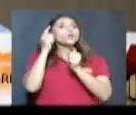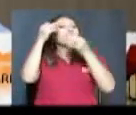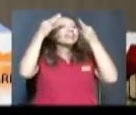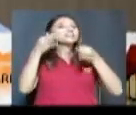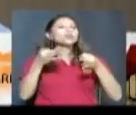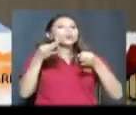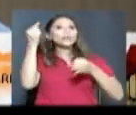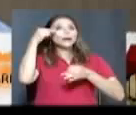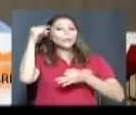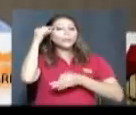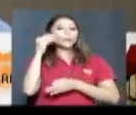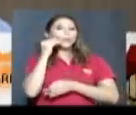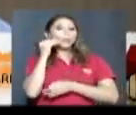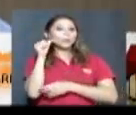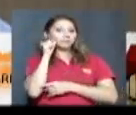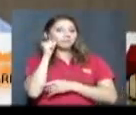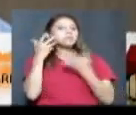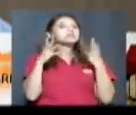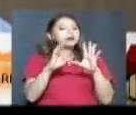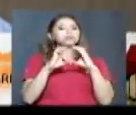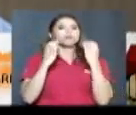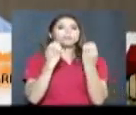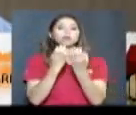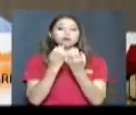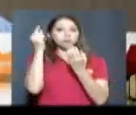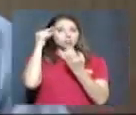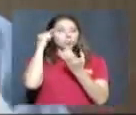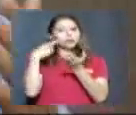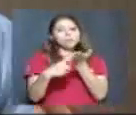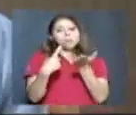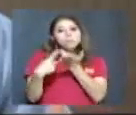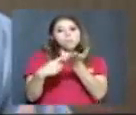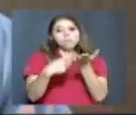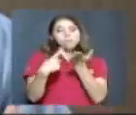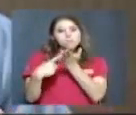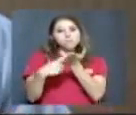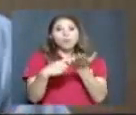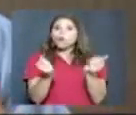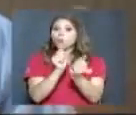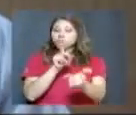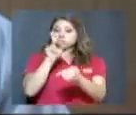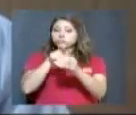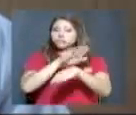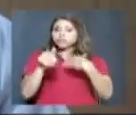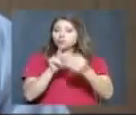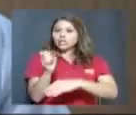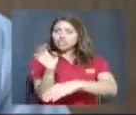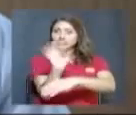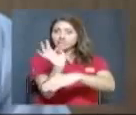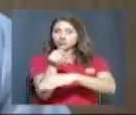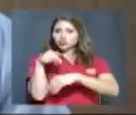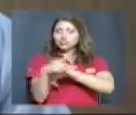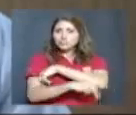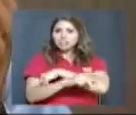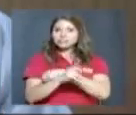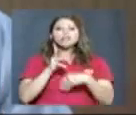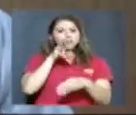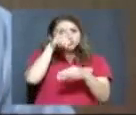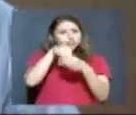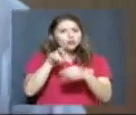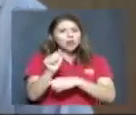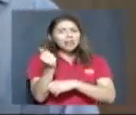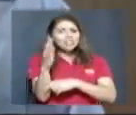una comisión de gobierno que ha trabajado, se decidió con la participación de todos los canales de televisión de este país, incluyendo Canal 15, Sinarte,